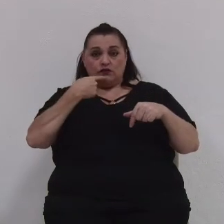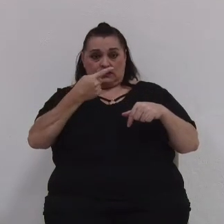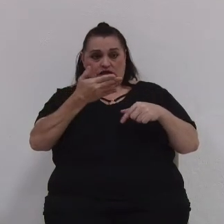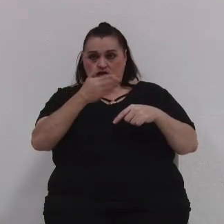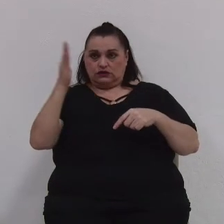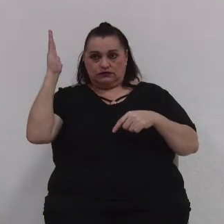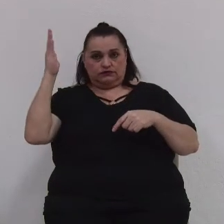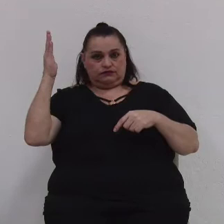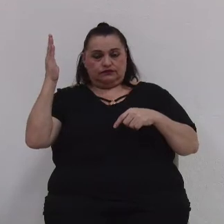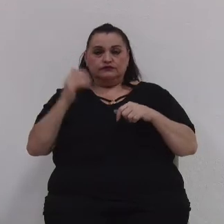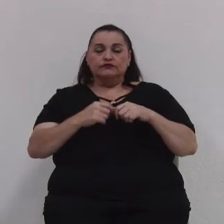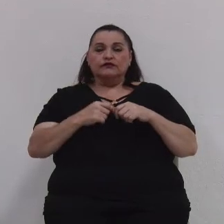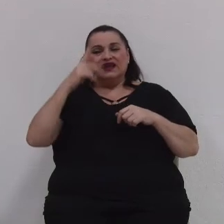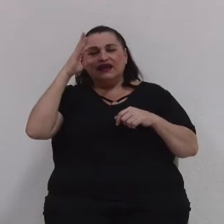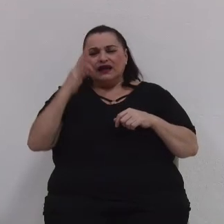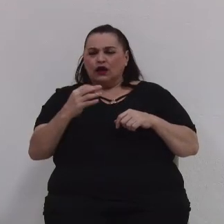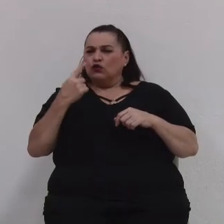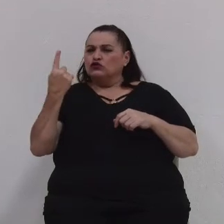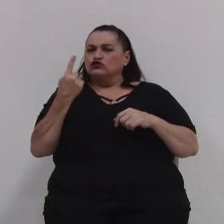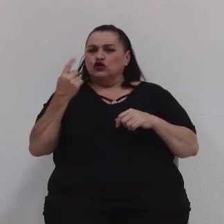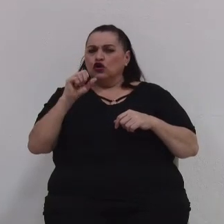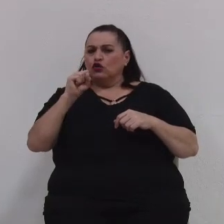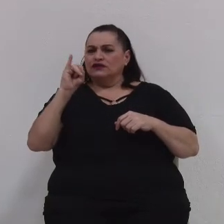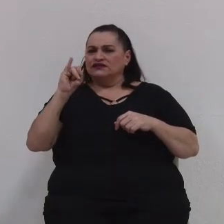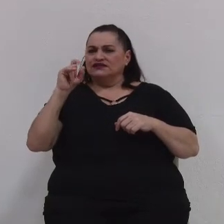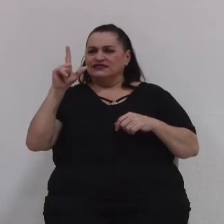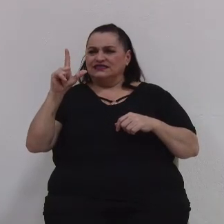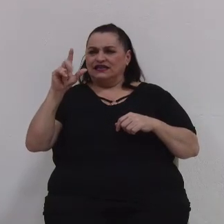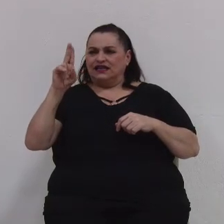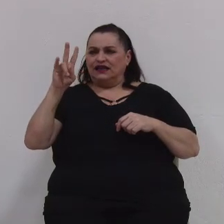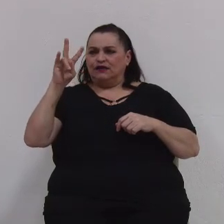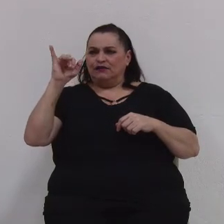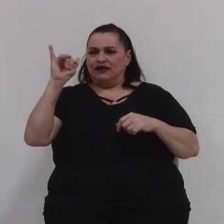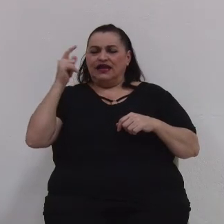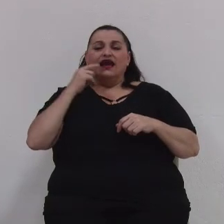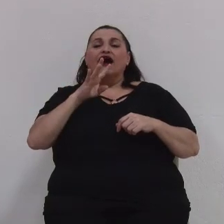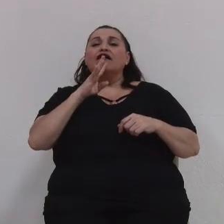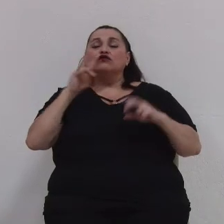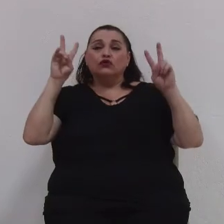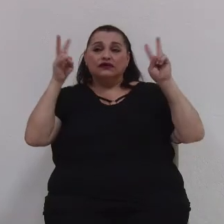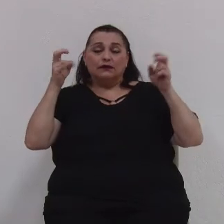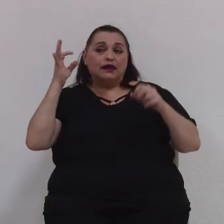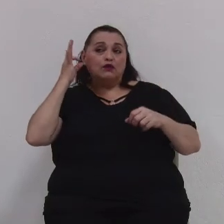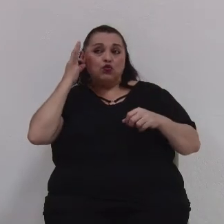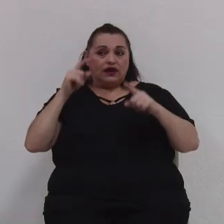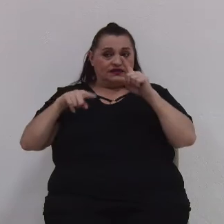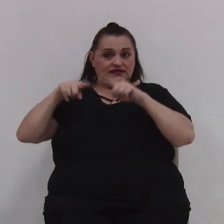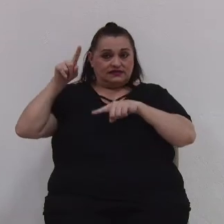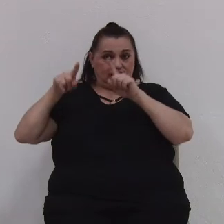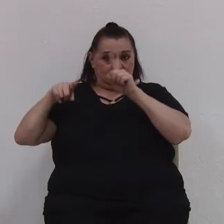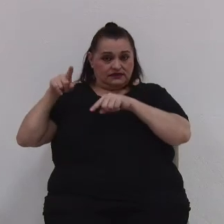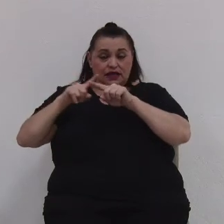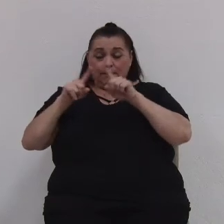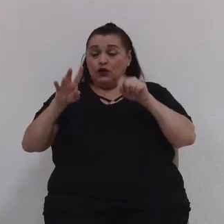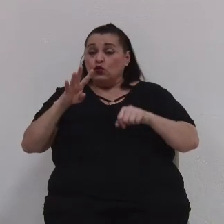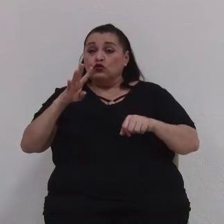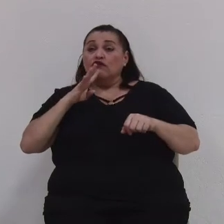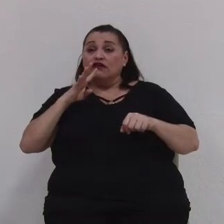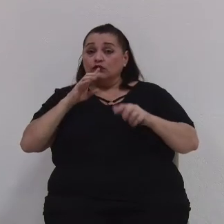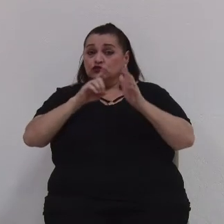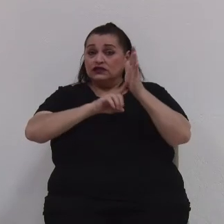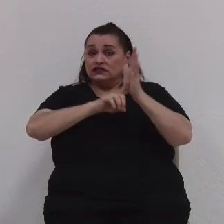expuesto. Creo que solamente doña Silvia tocó el tema por ahí de mujeres en una estadística, pero cuando hablamos de